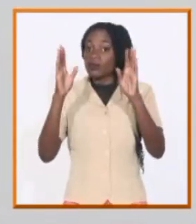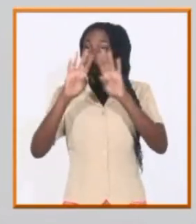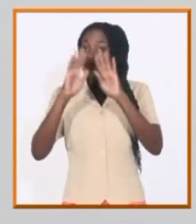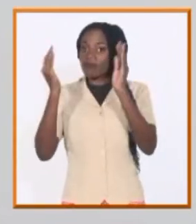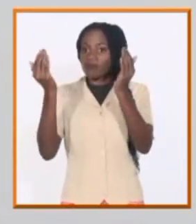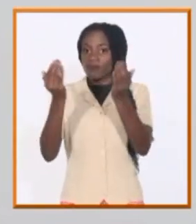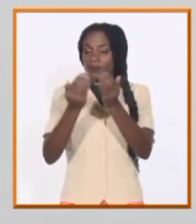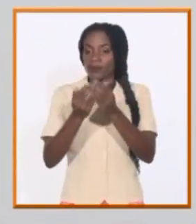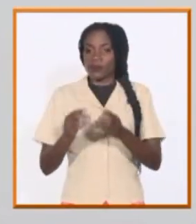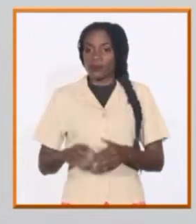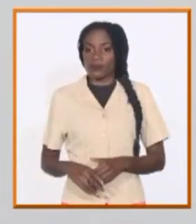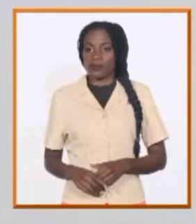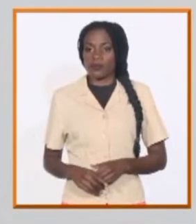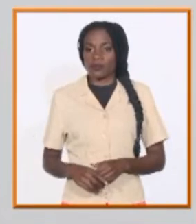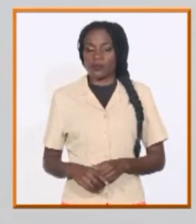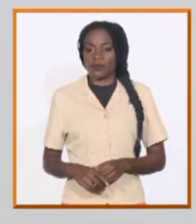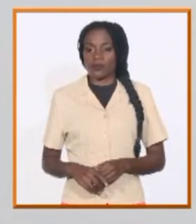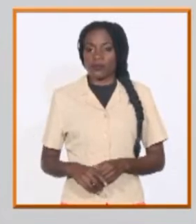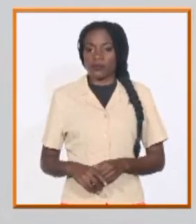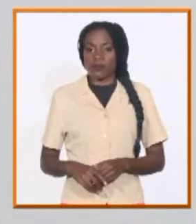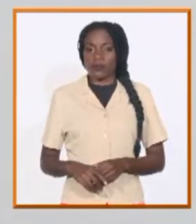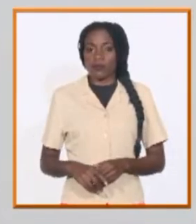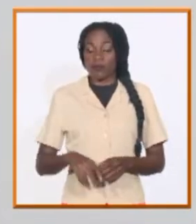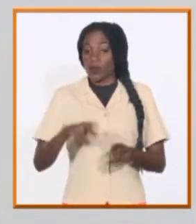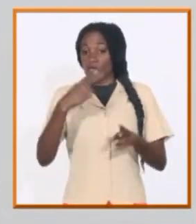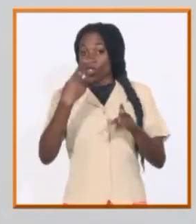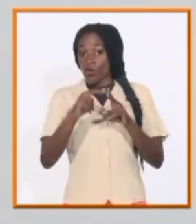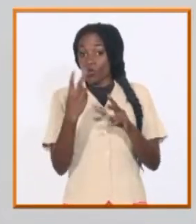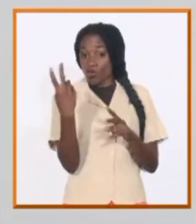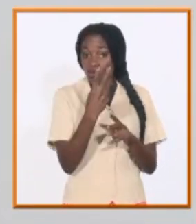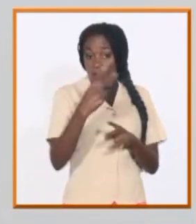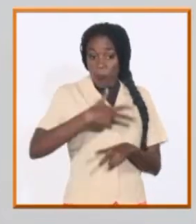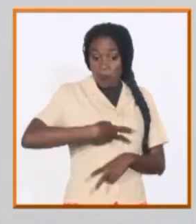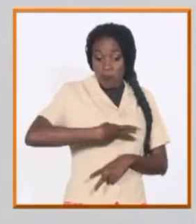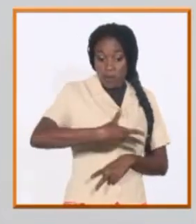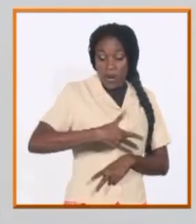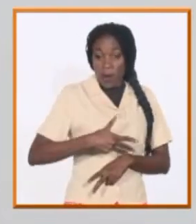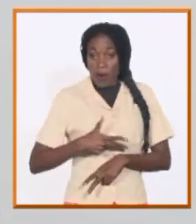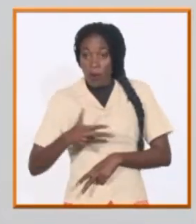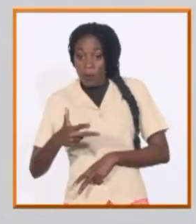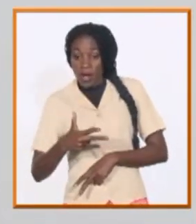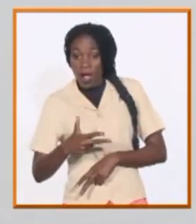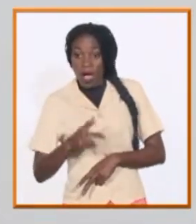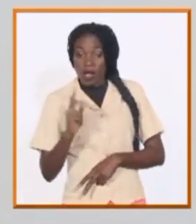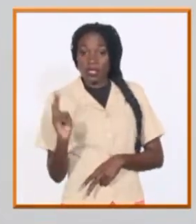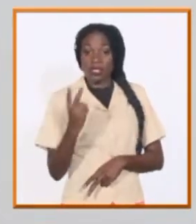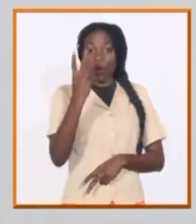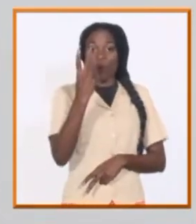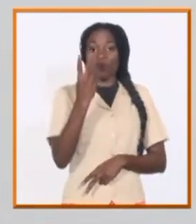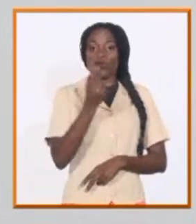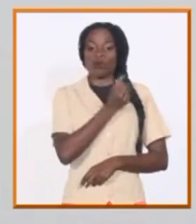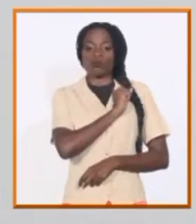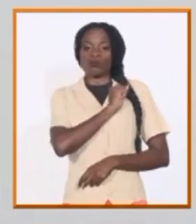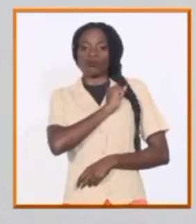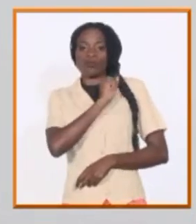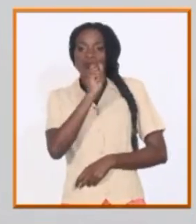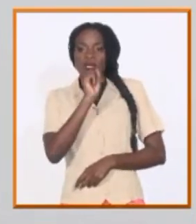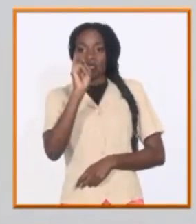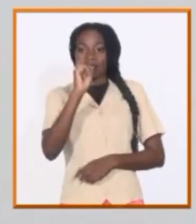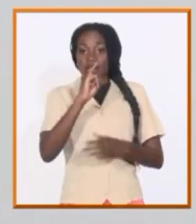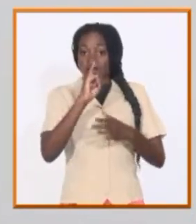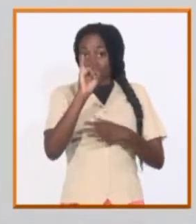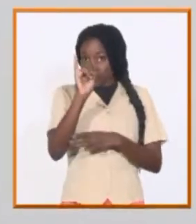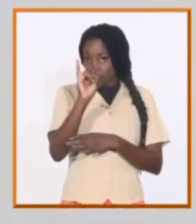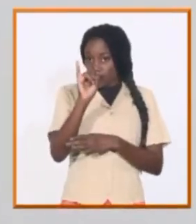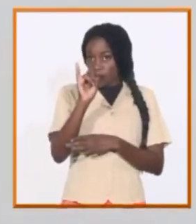Pero además Jorge Moisés y Daniela consiguen su segundo boleto olímpico consecutivo entre los 6 de esta delegación.